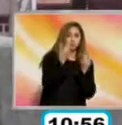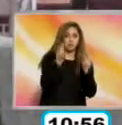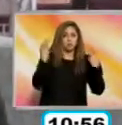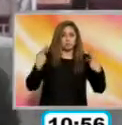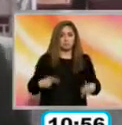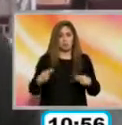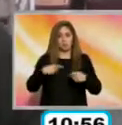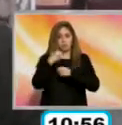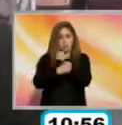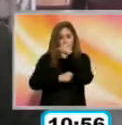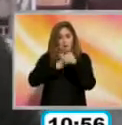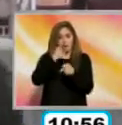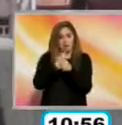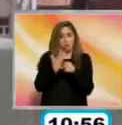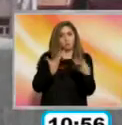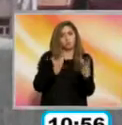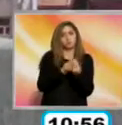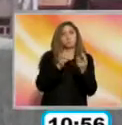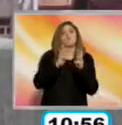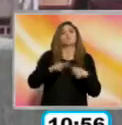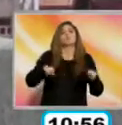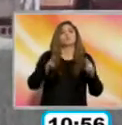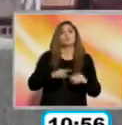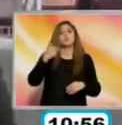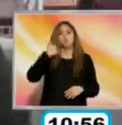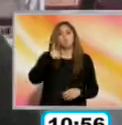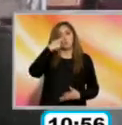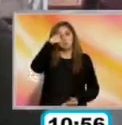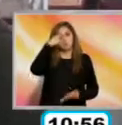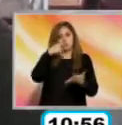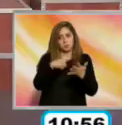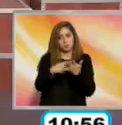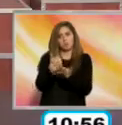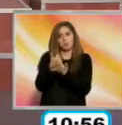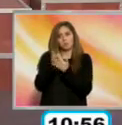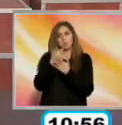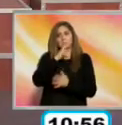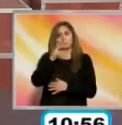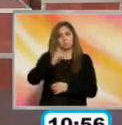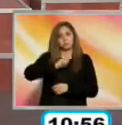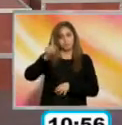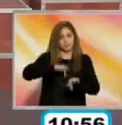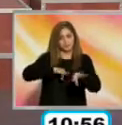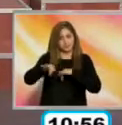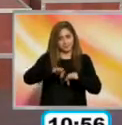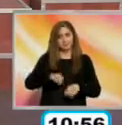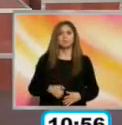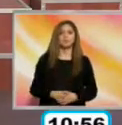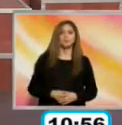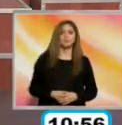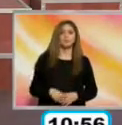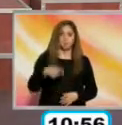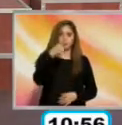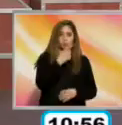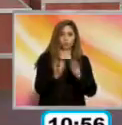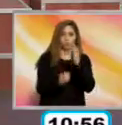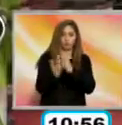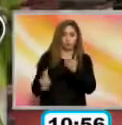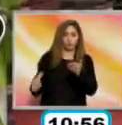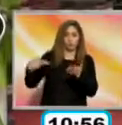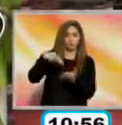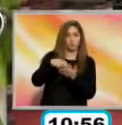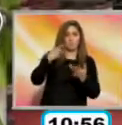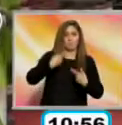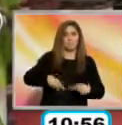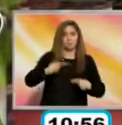con muchos años haciendo cosas en la música, pues creo que nos quita un poquito de improvisados y le gusta a la Y gente. eso los ha llevado a pisar plataformas y a estar con grandes